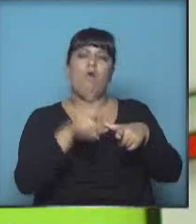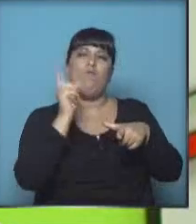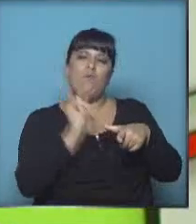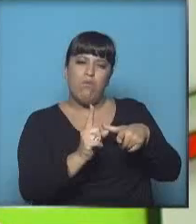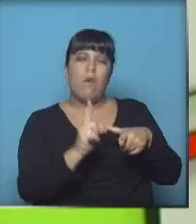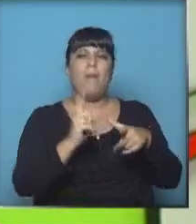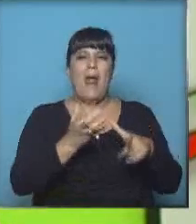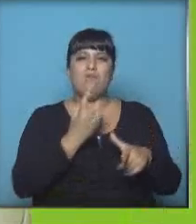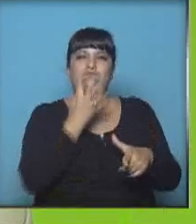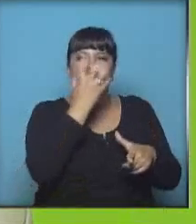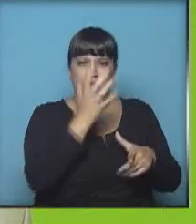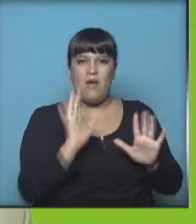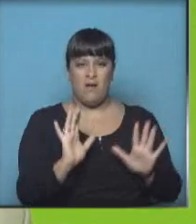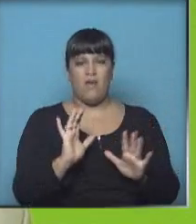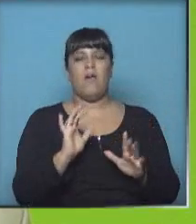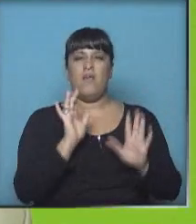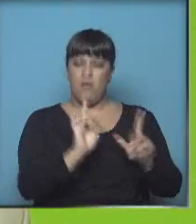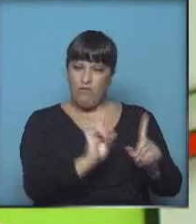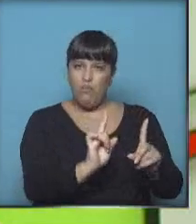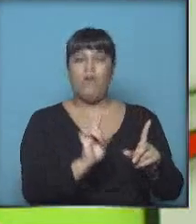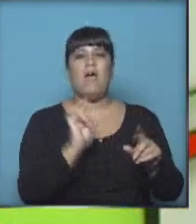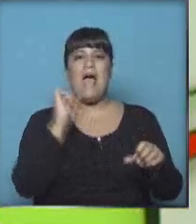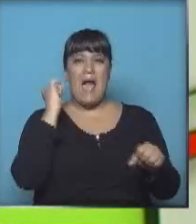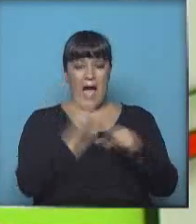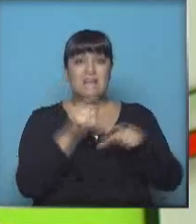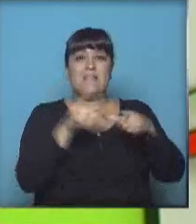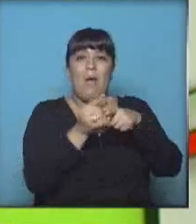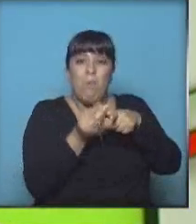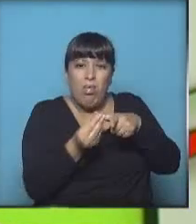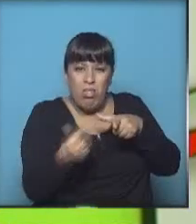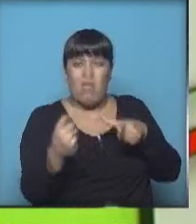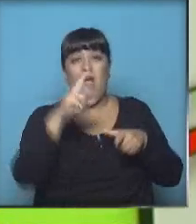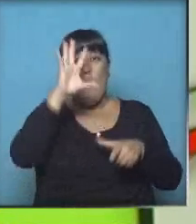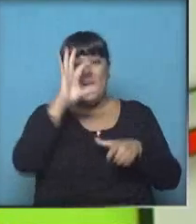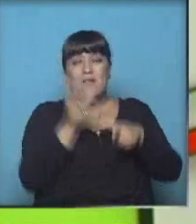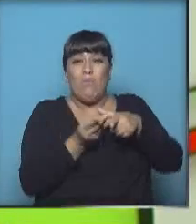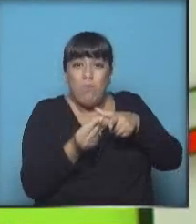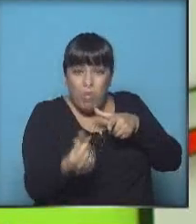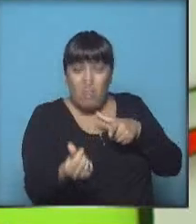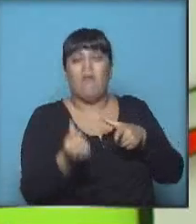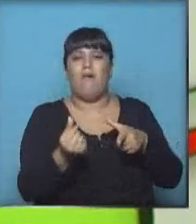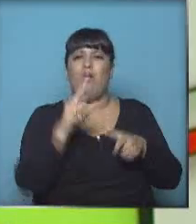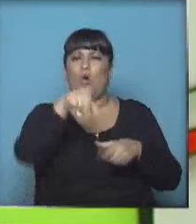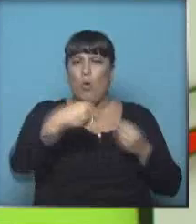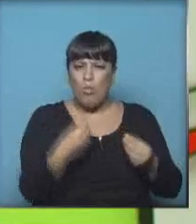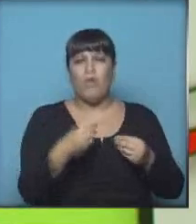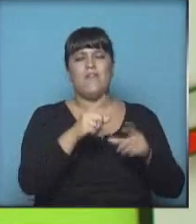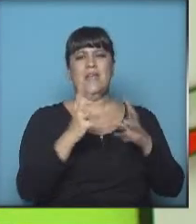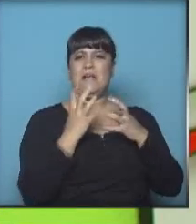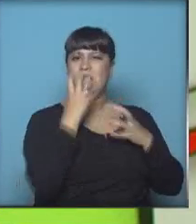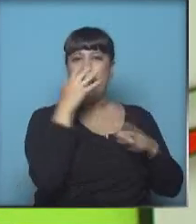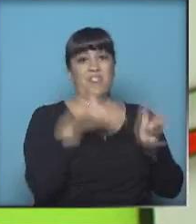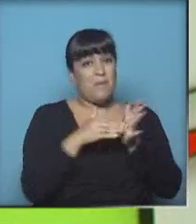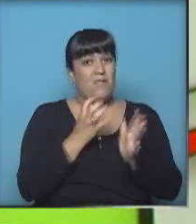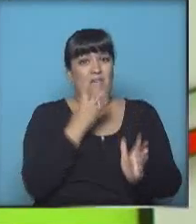la excitación. De líbido. Exactamente, a que la vagina lubrique. Recordemos que la lubricación vaginal tiene que ver con la excitación que tenga